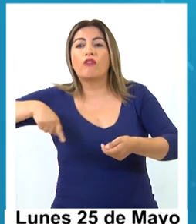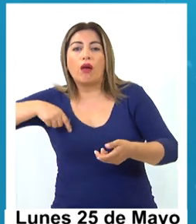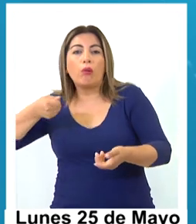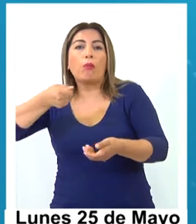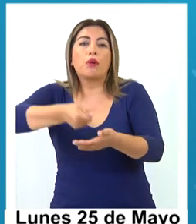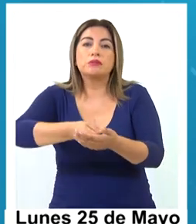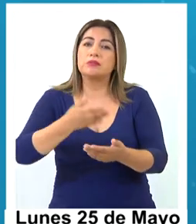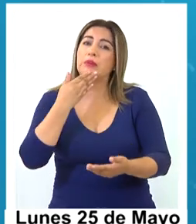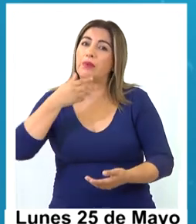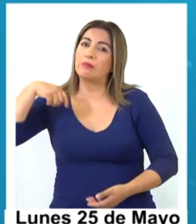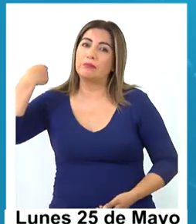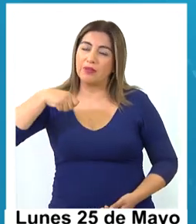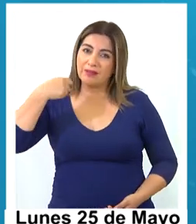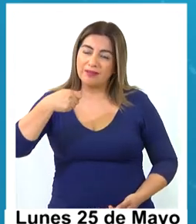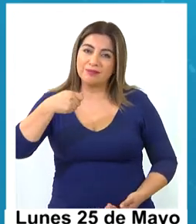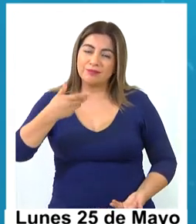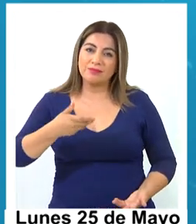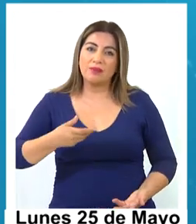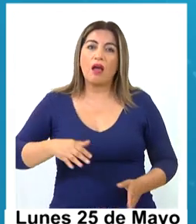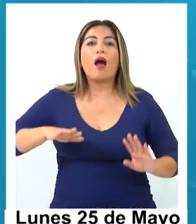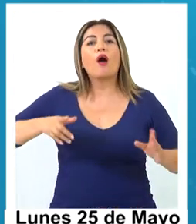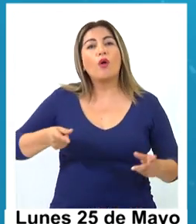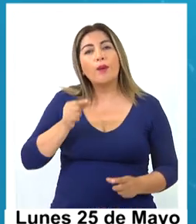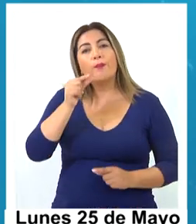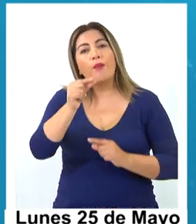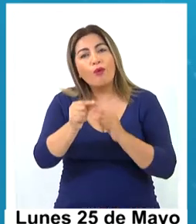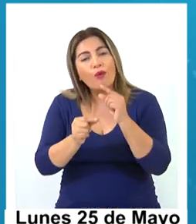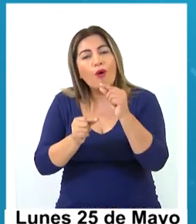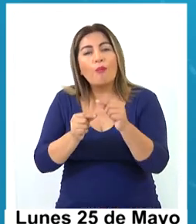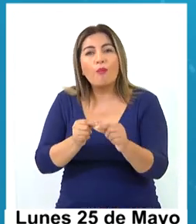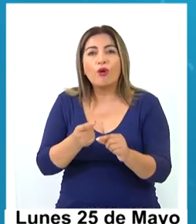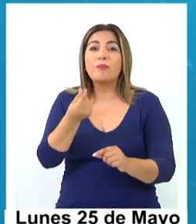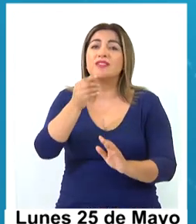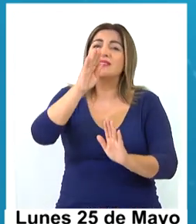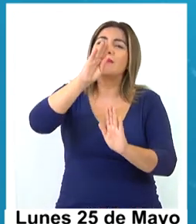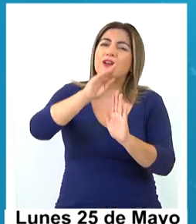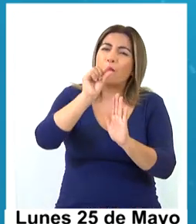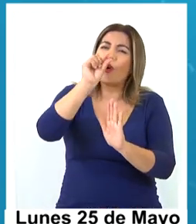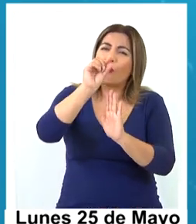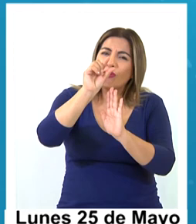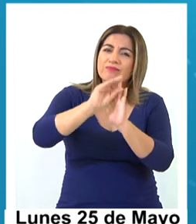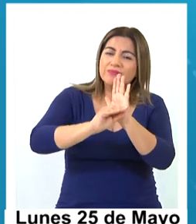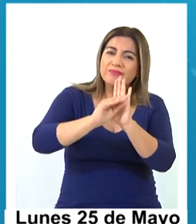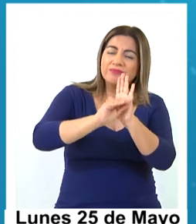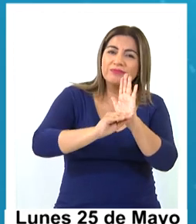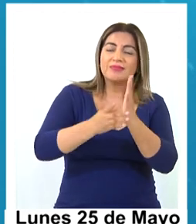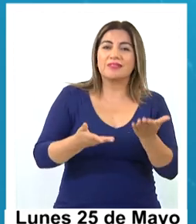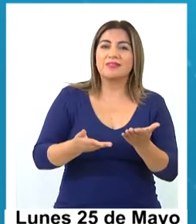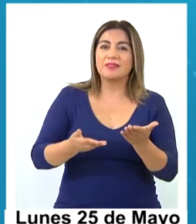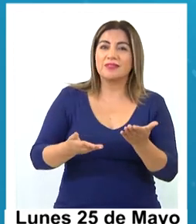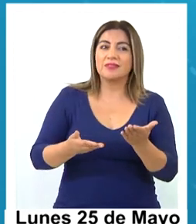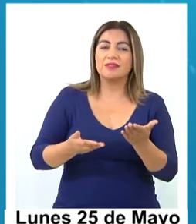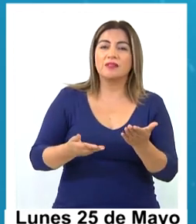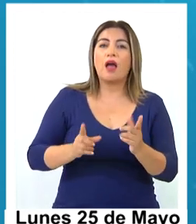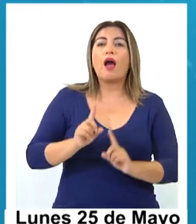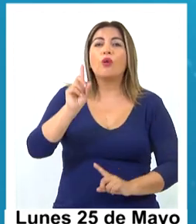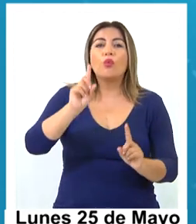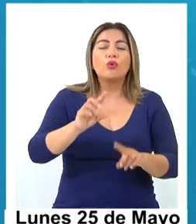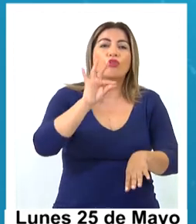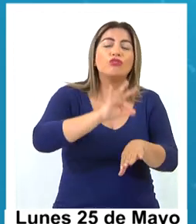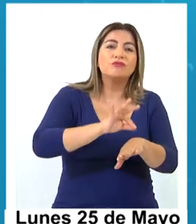producción entonces ahora ya están volviendo y yo he visto que un poco bajar entonces ahora cuánto le va a sumar